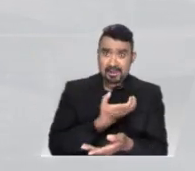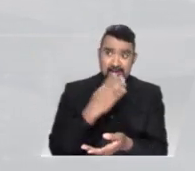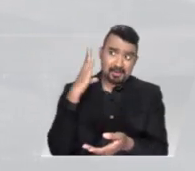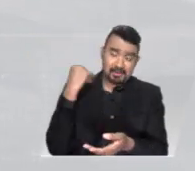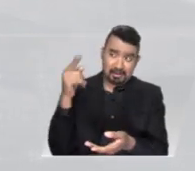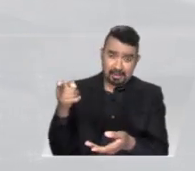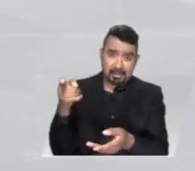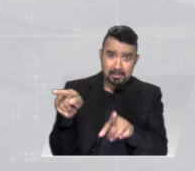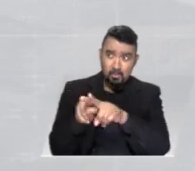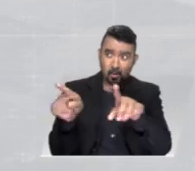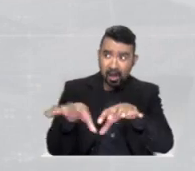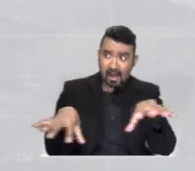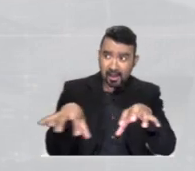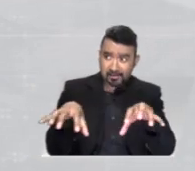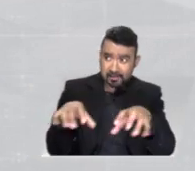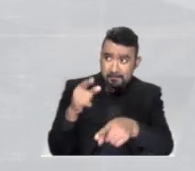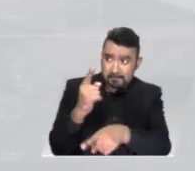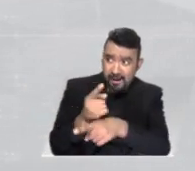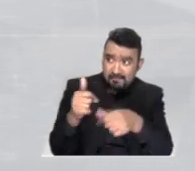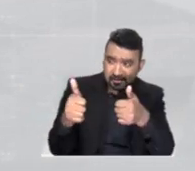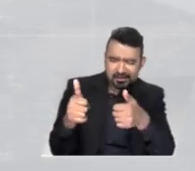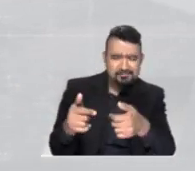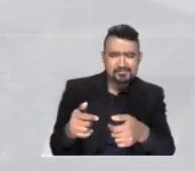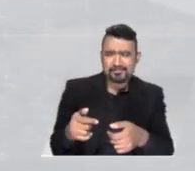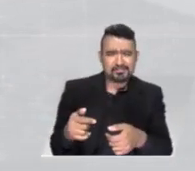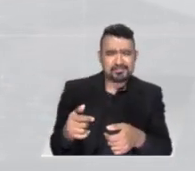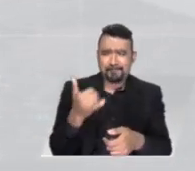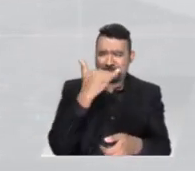que él suelta ideas,